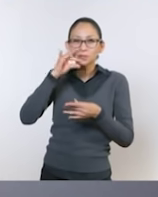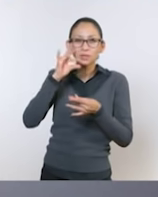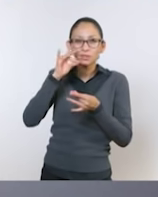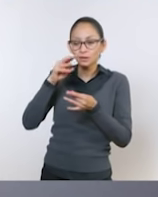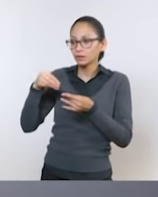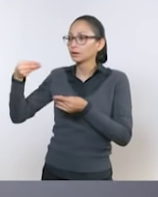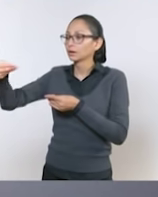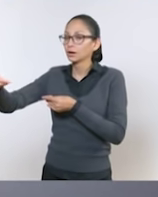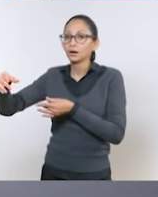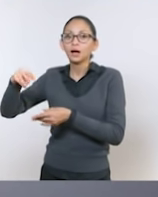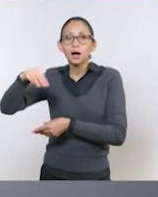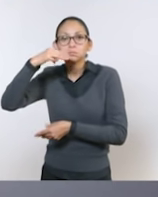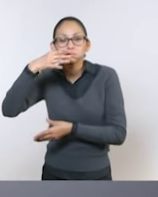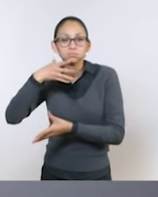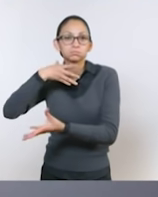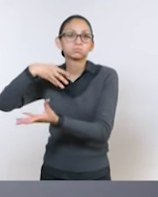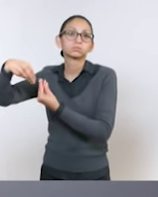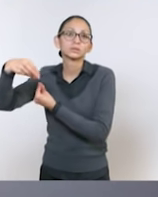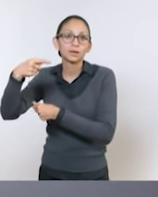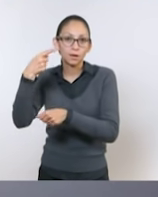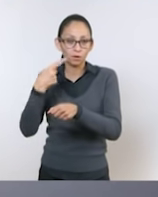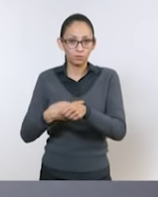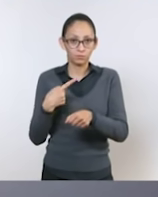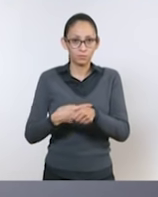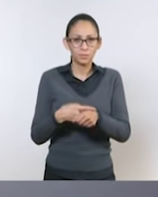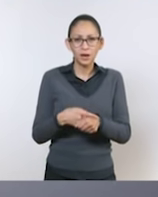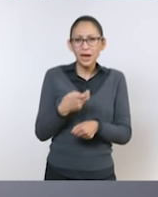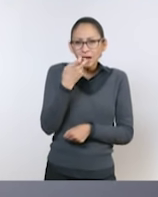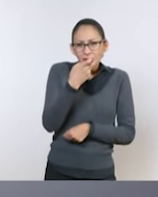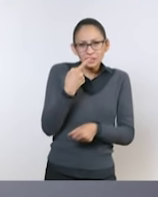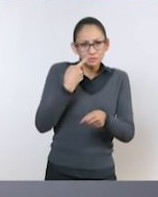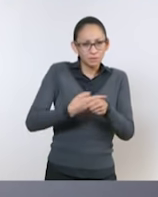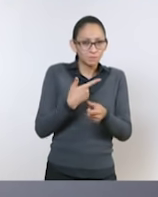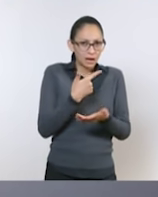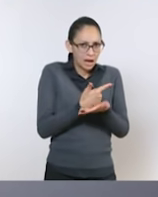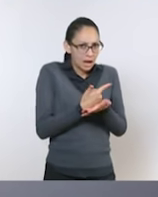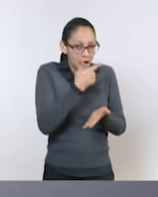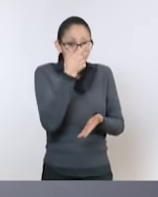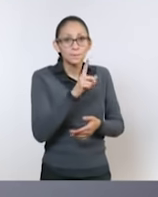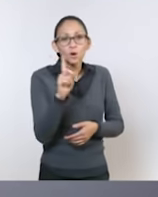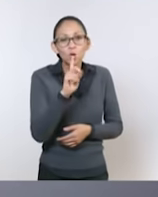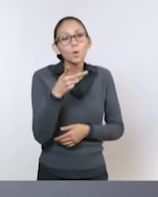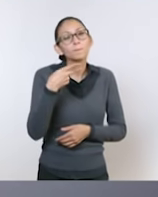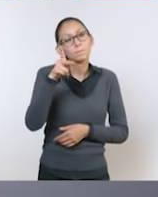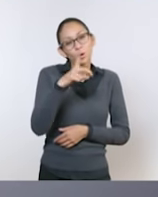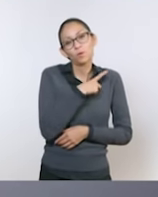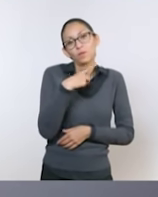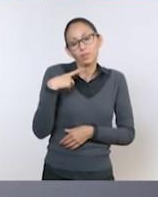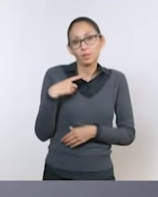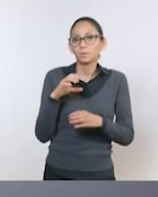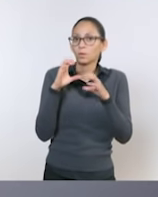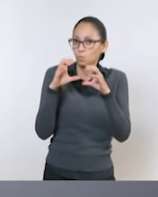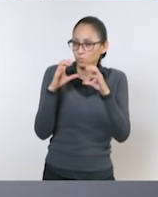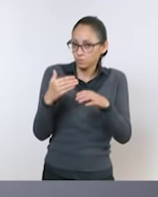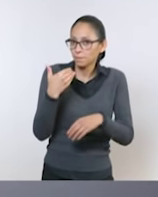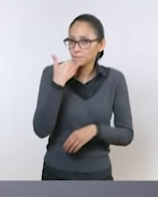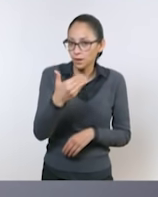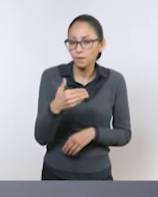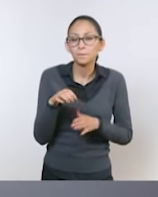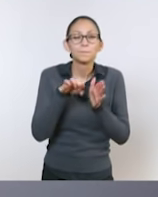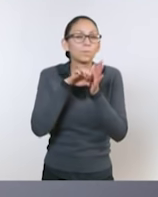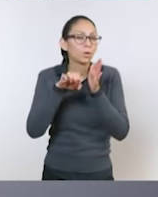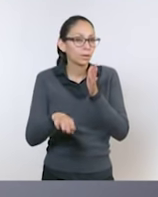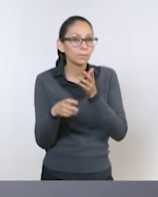saliva de un enfermo. La mayoría de estas enfermedades no suelen ser tan graves. Sí se resuelven con